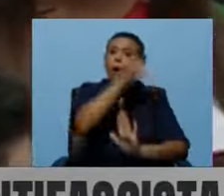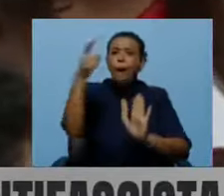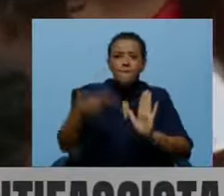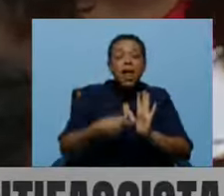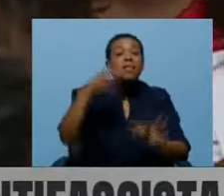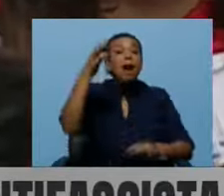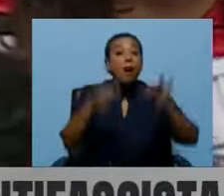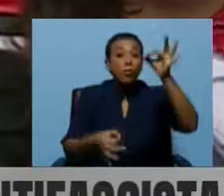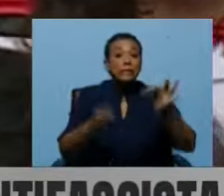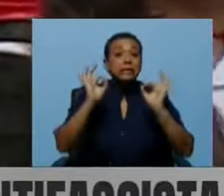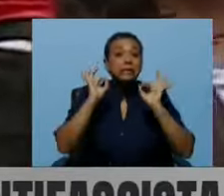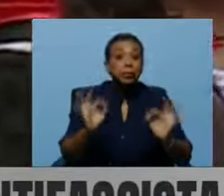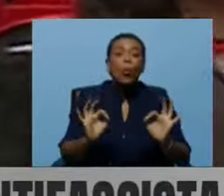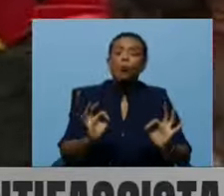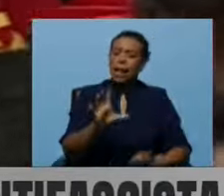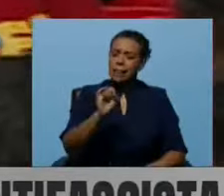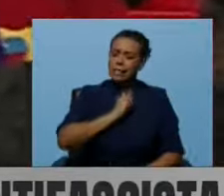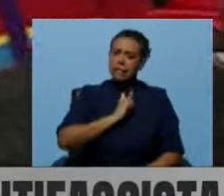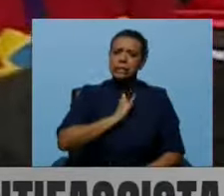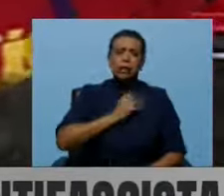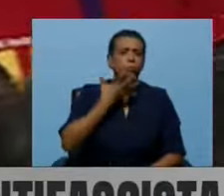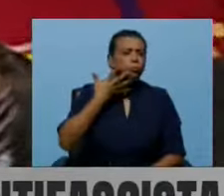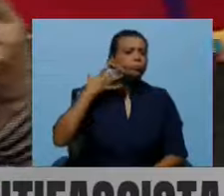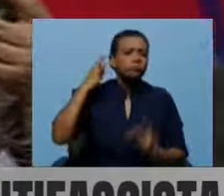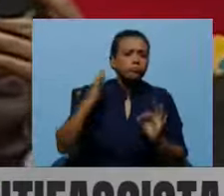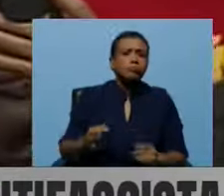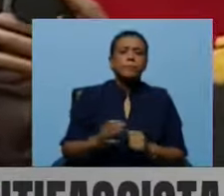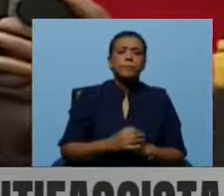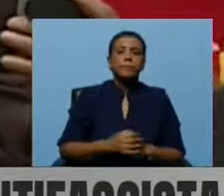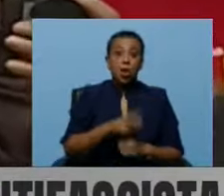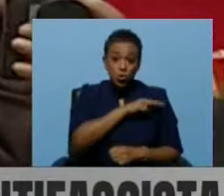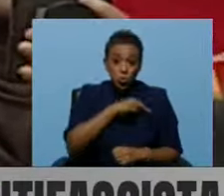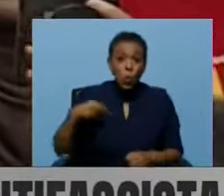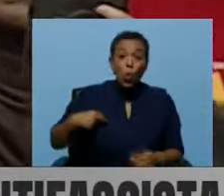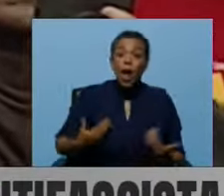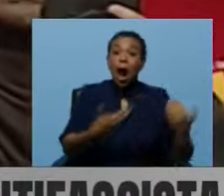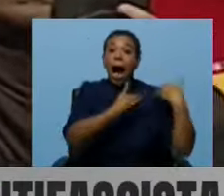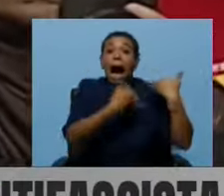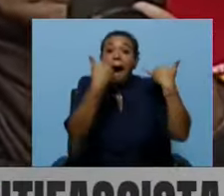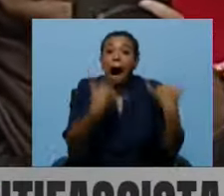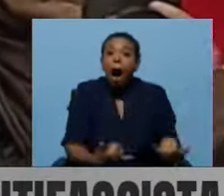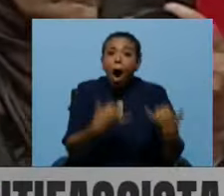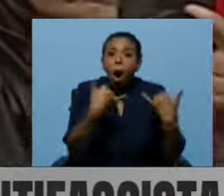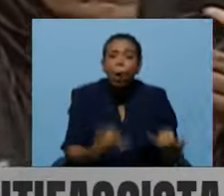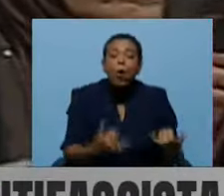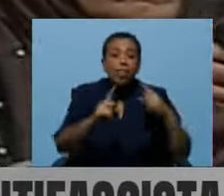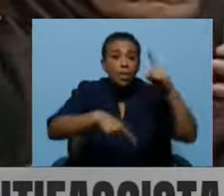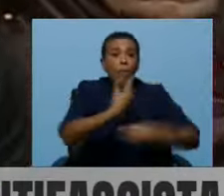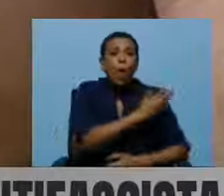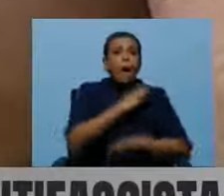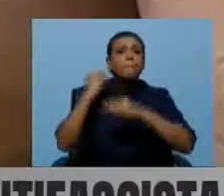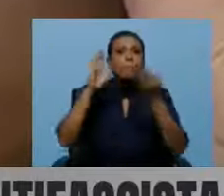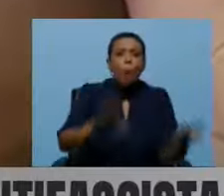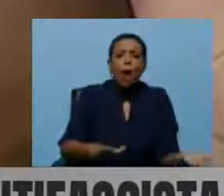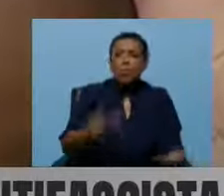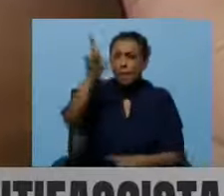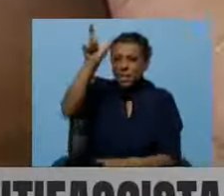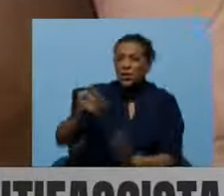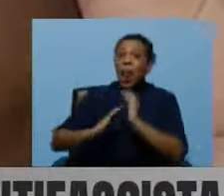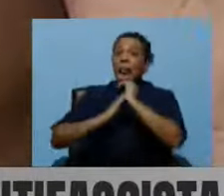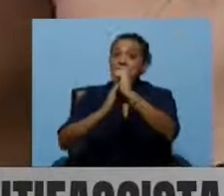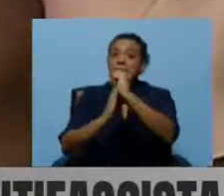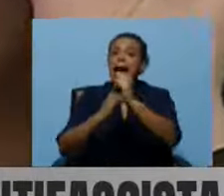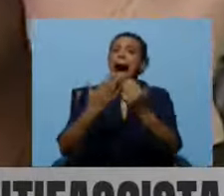la justicia y la dignidad humana. Nuestra responsabilidad es, después de la muerte de los mártires,